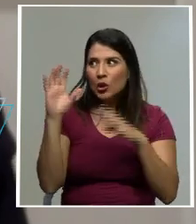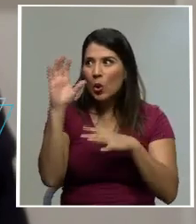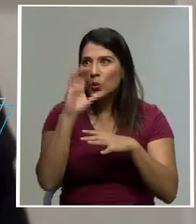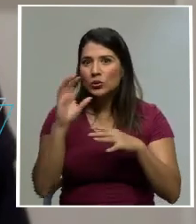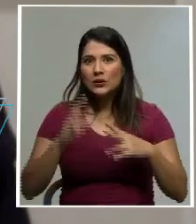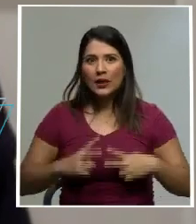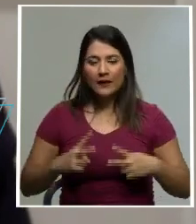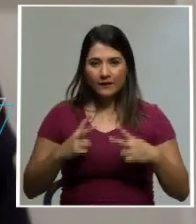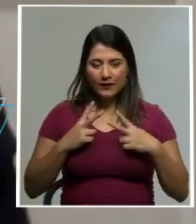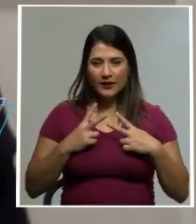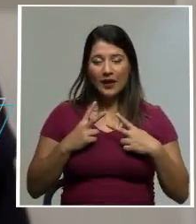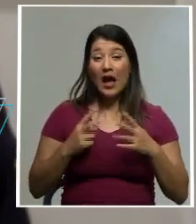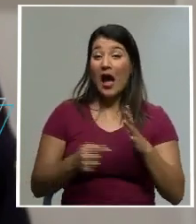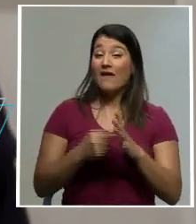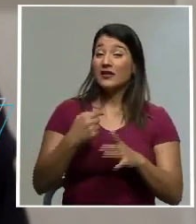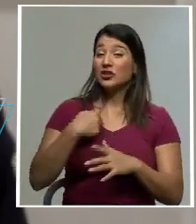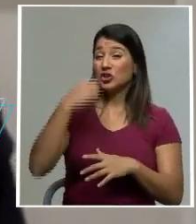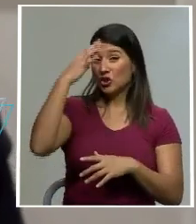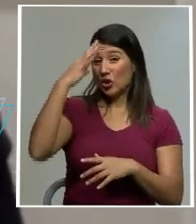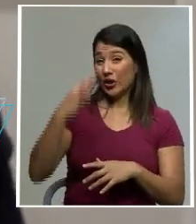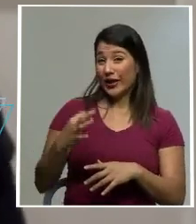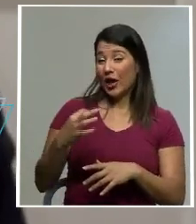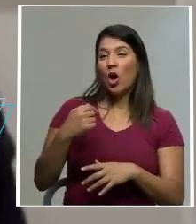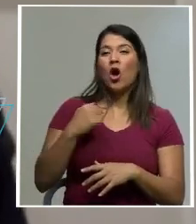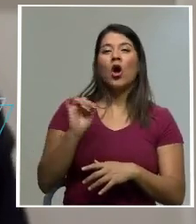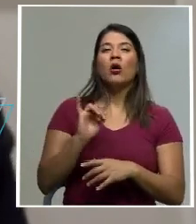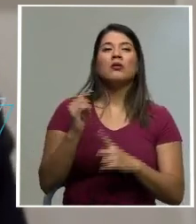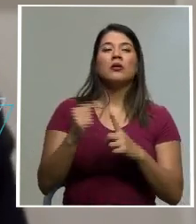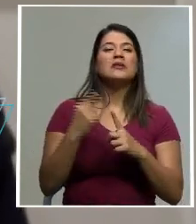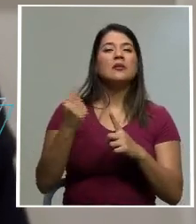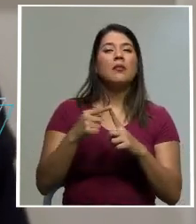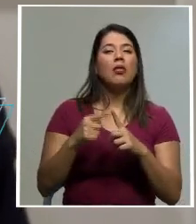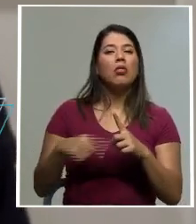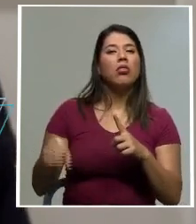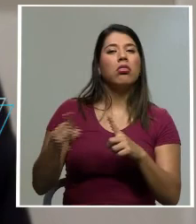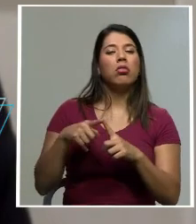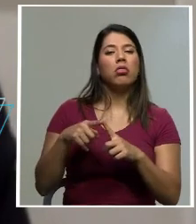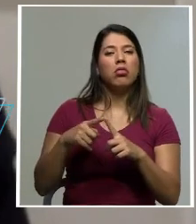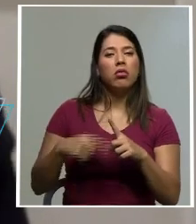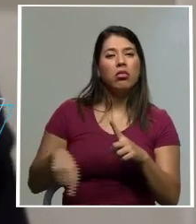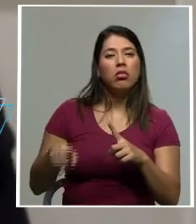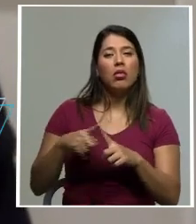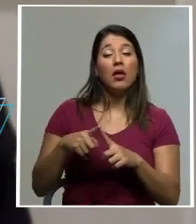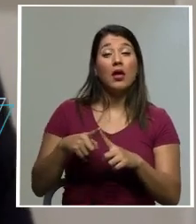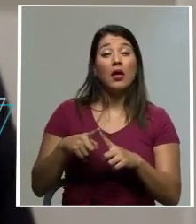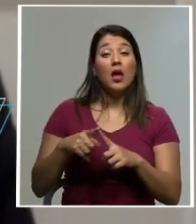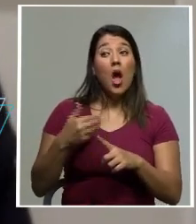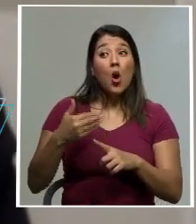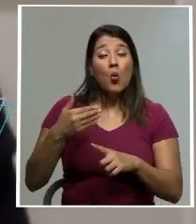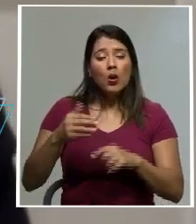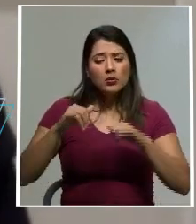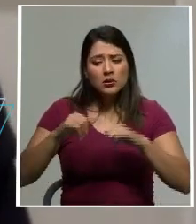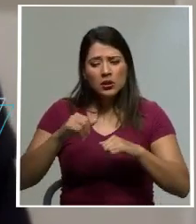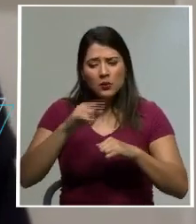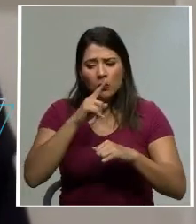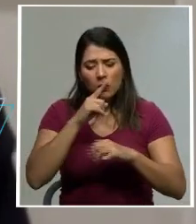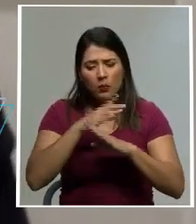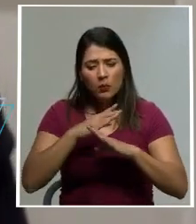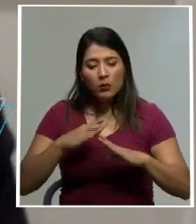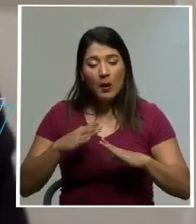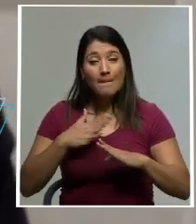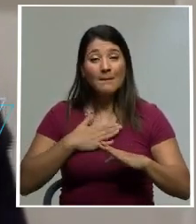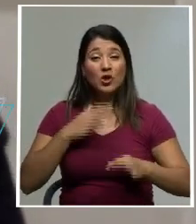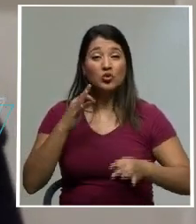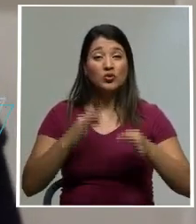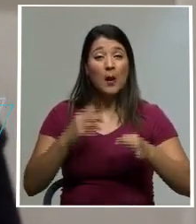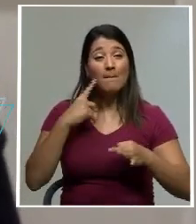vida. A veces creo que soy un carrusel. El silencio es un argumento para creer en la inmortalidad.